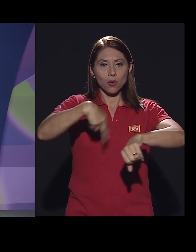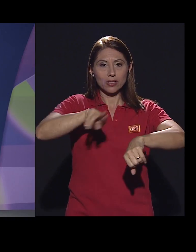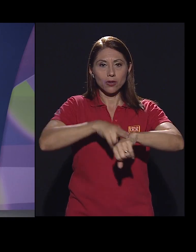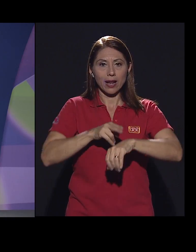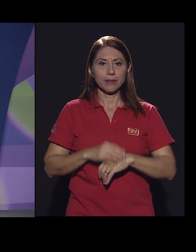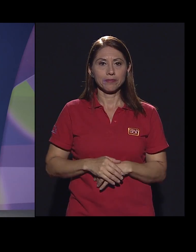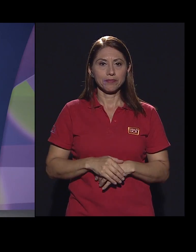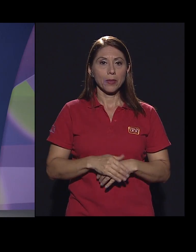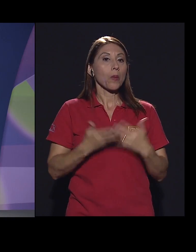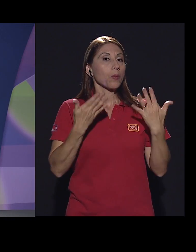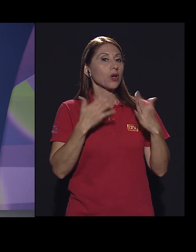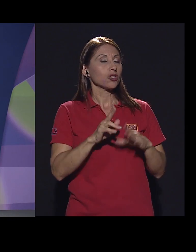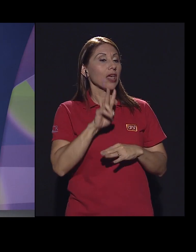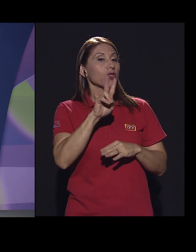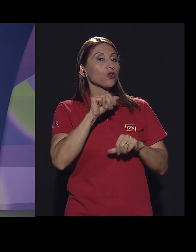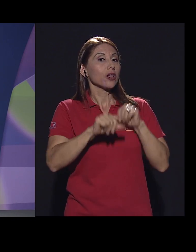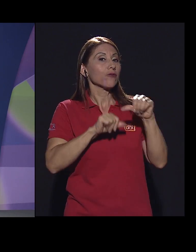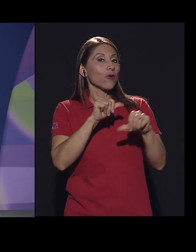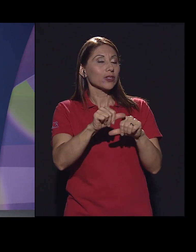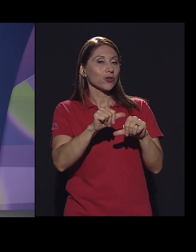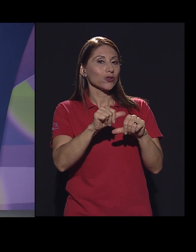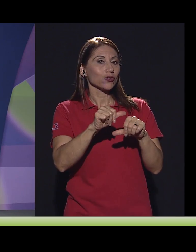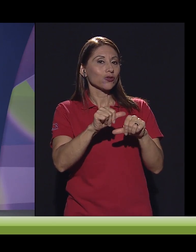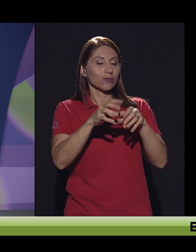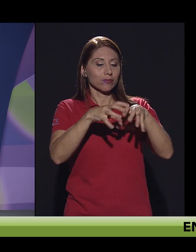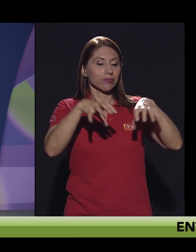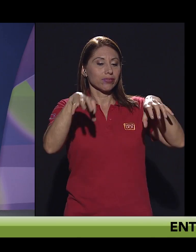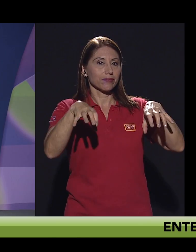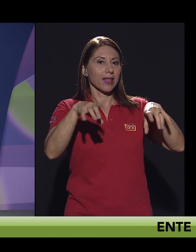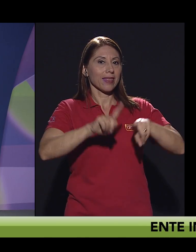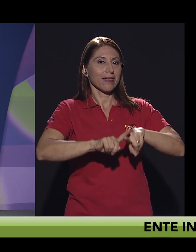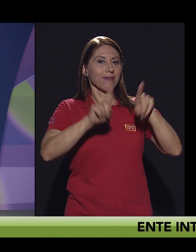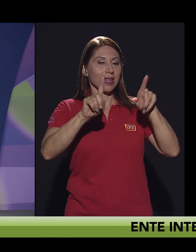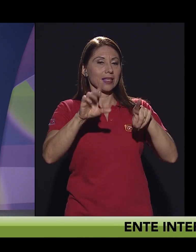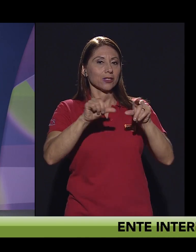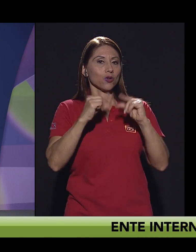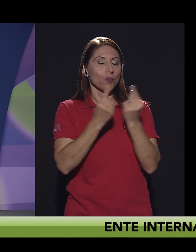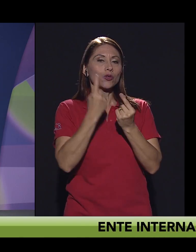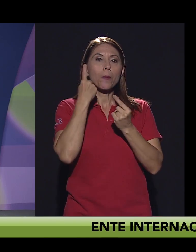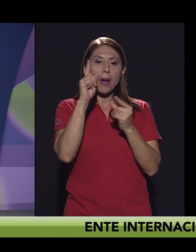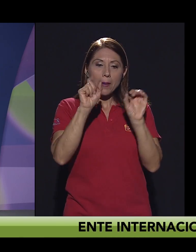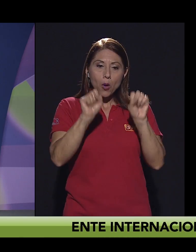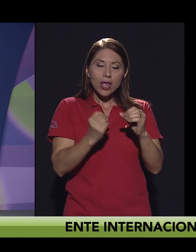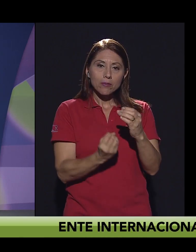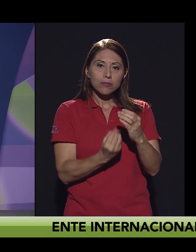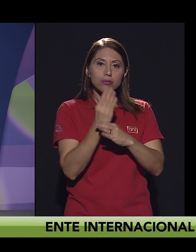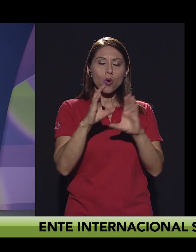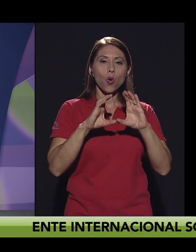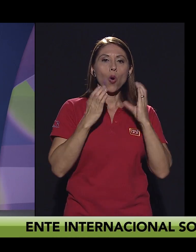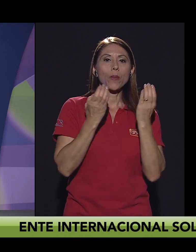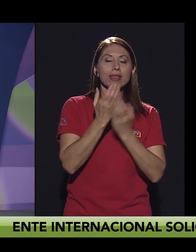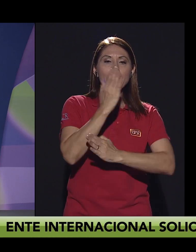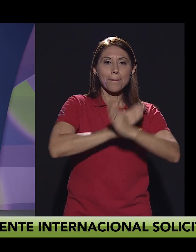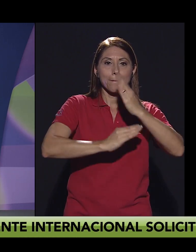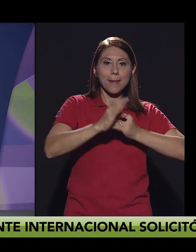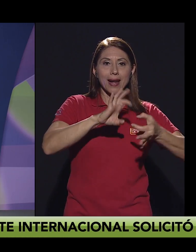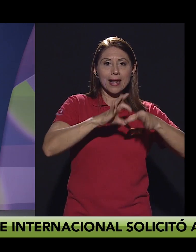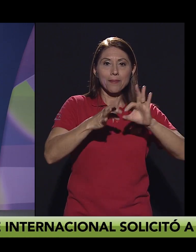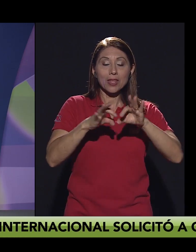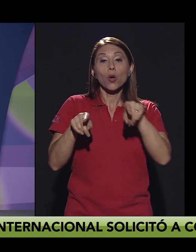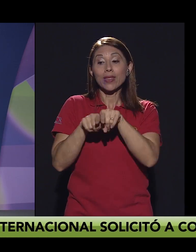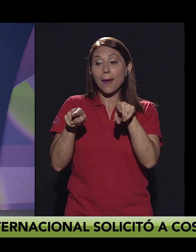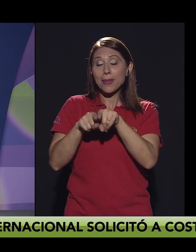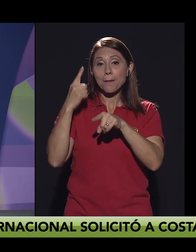Bueno, habían 2 esfuerzos individuales de diferentes grupos para constituir un comité paralímpico, por otro lado para constituir